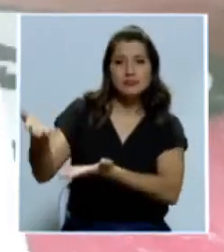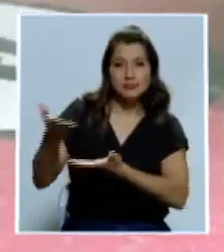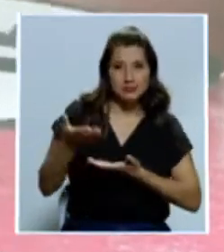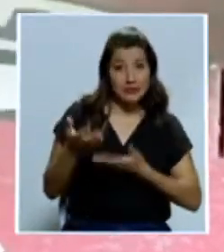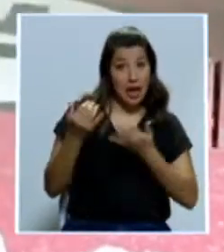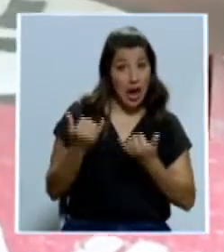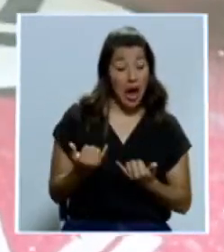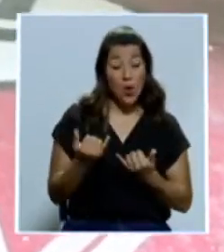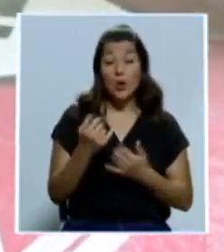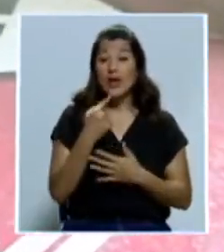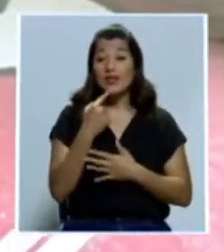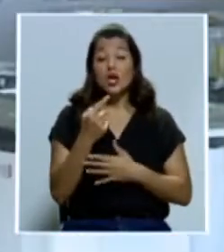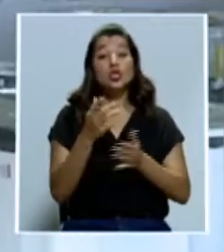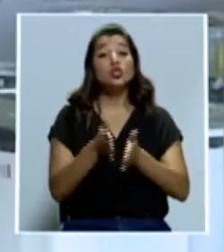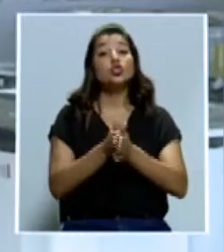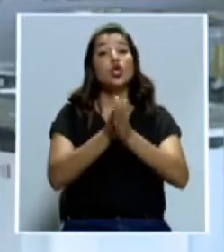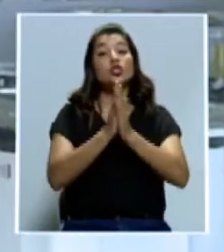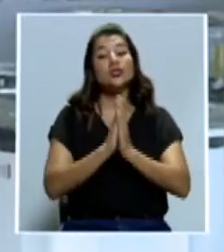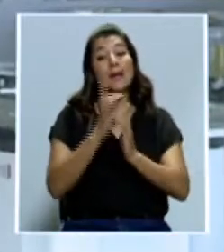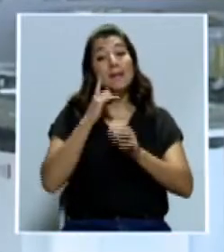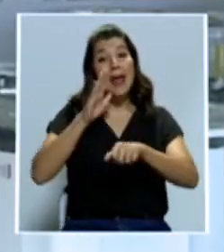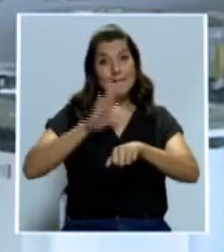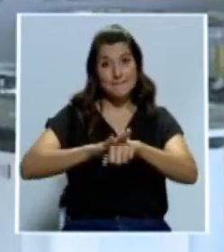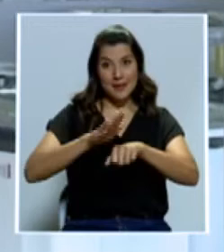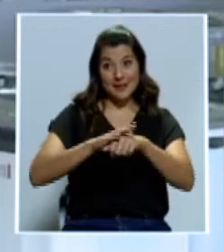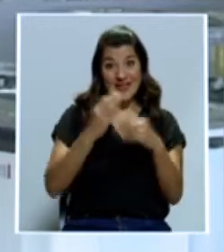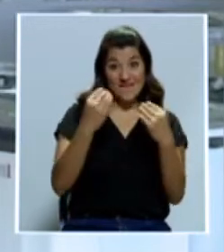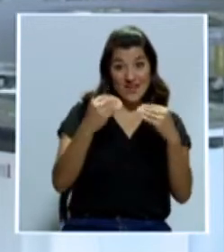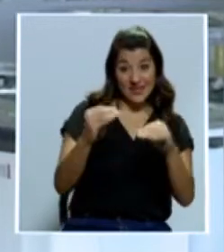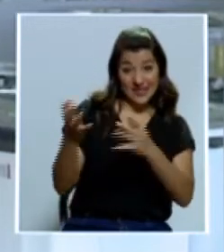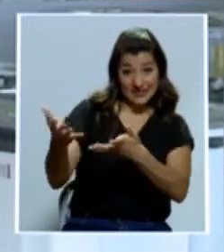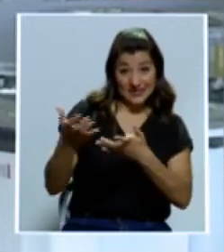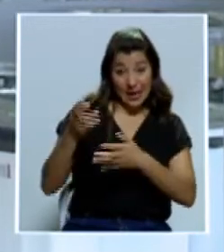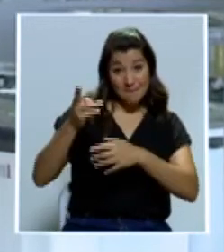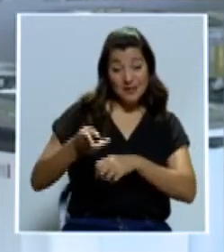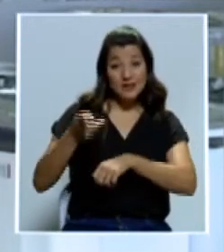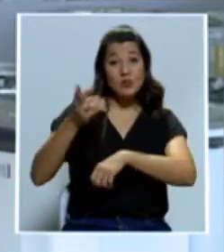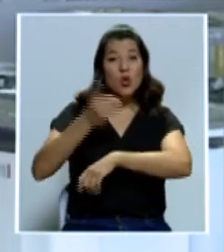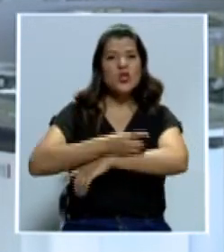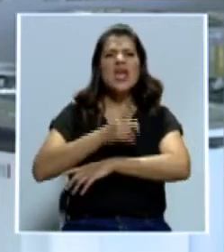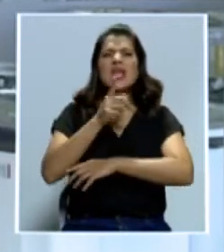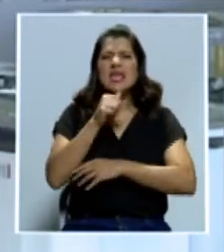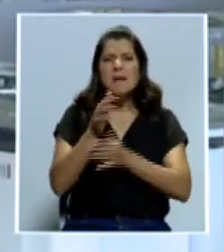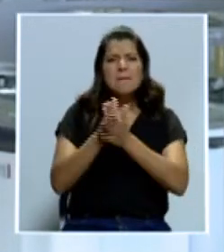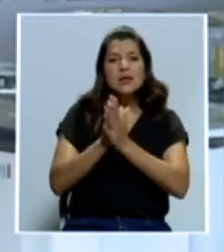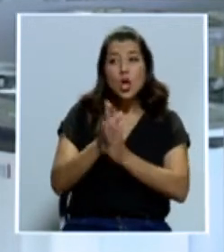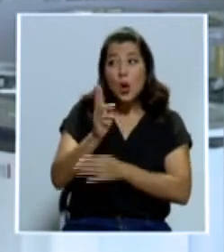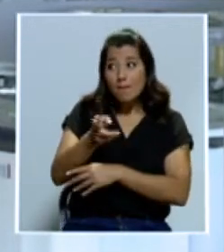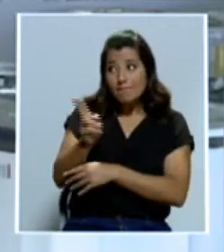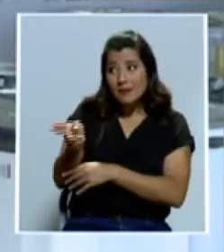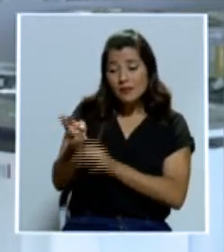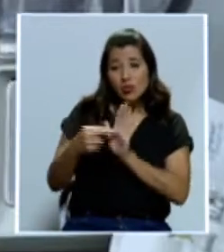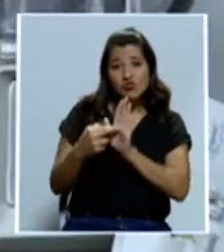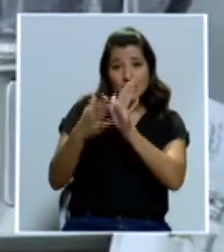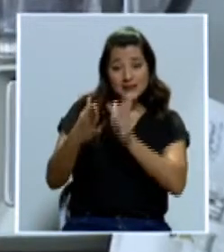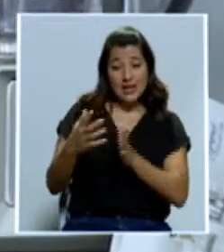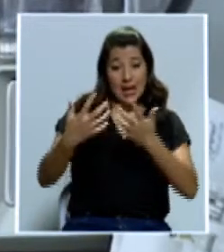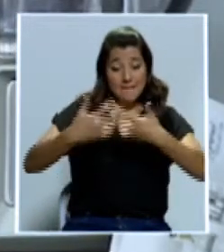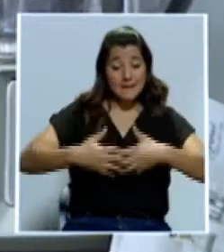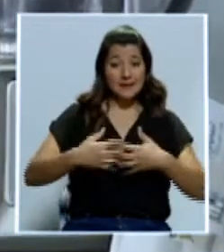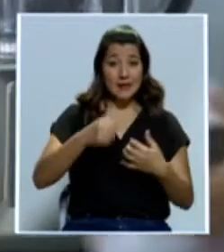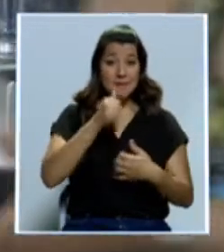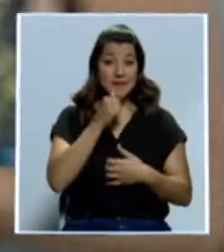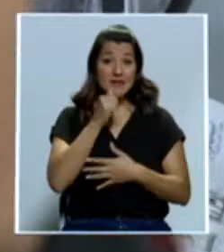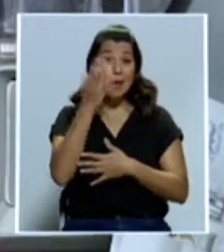Rica Noticias que la solicitud para autorizar las ventas el mismo día vino de los propios representantes de la empresa privada, ante la pérdida de competitividad